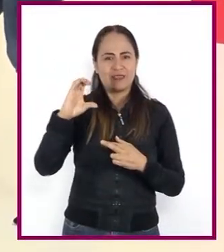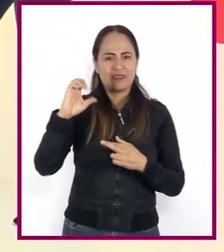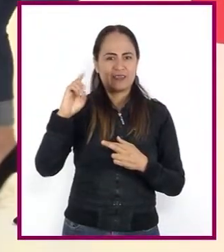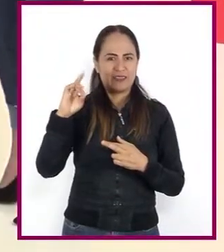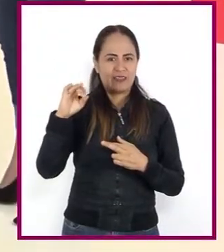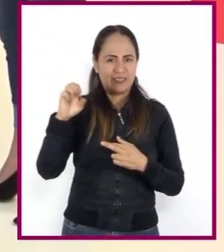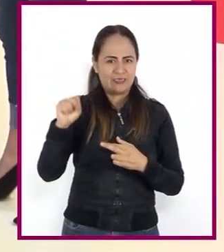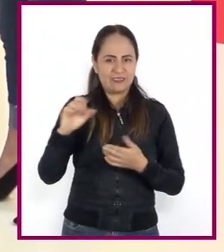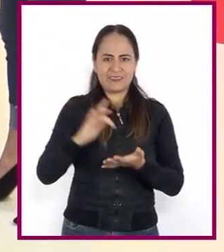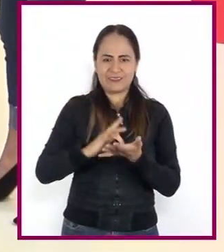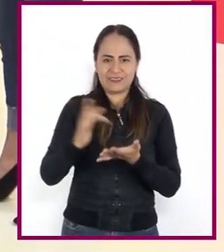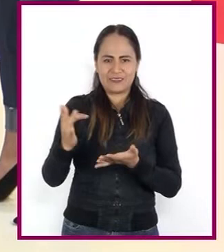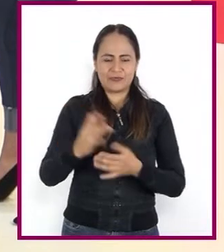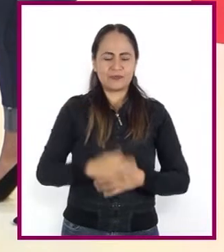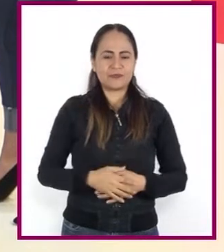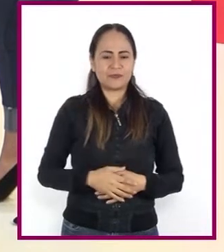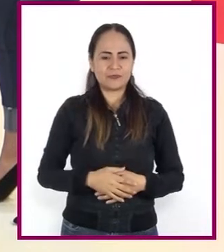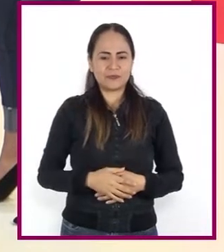gracias, Leslie.